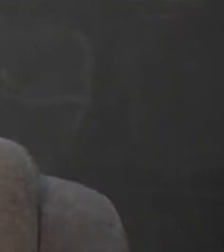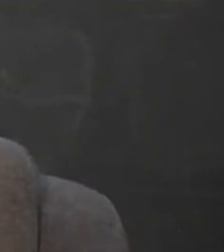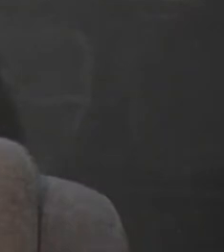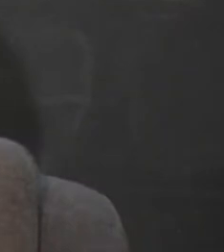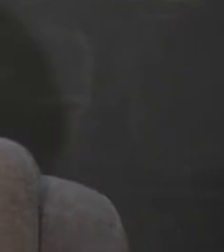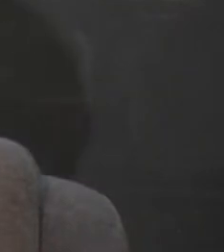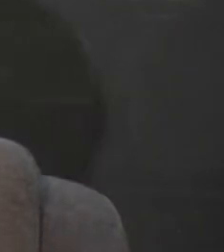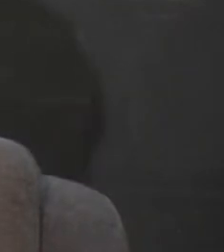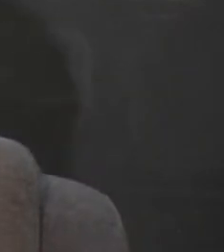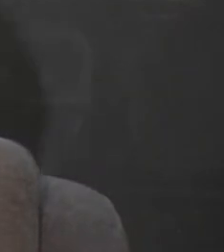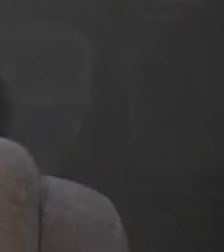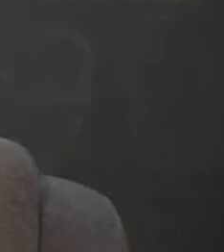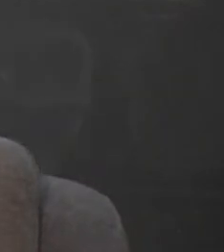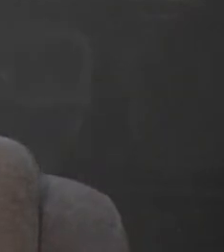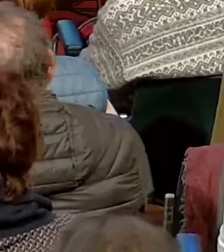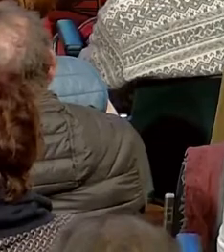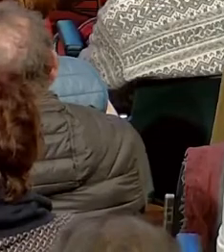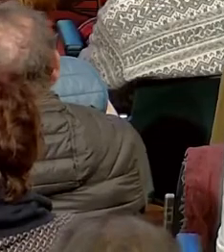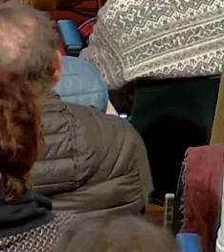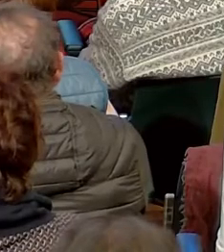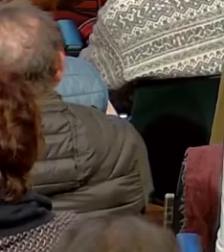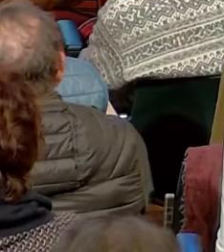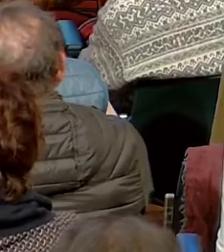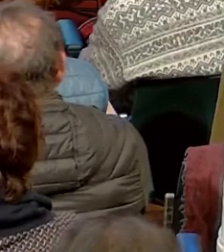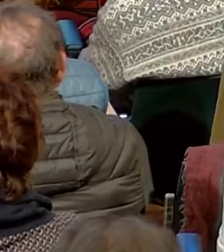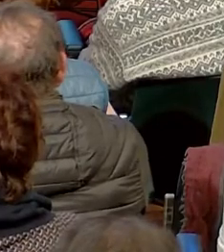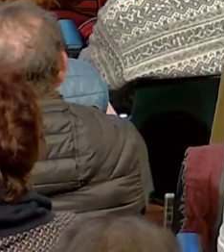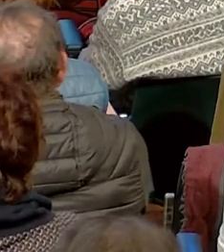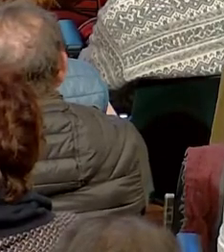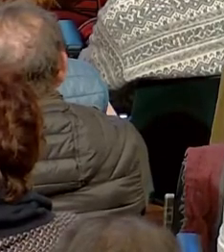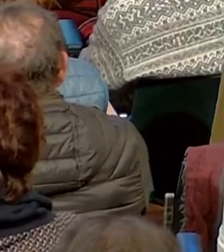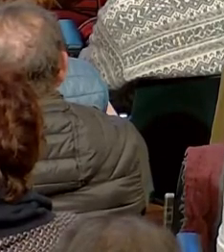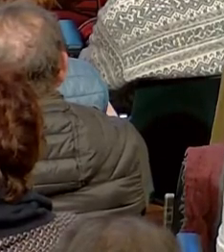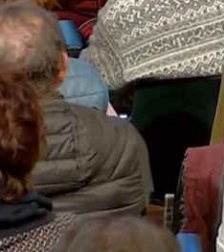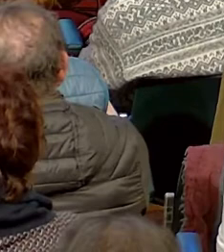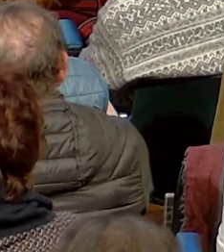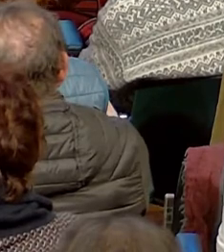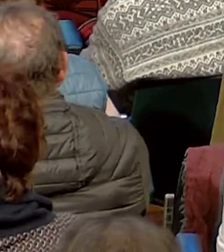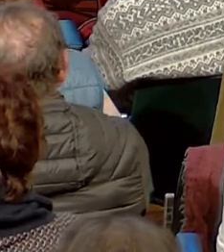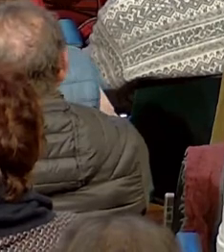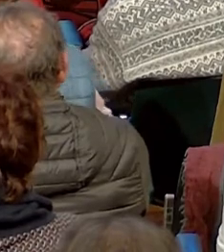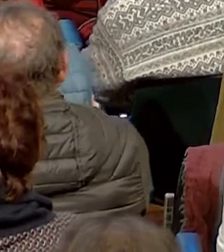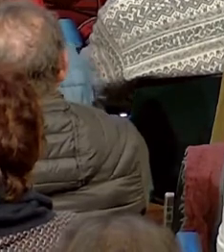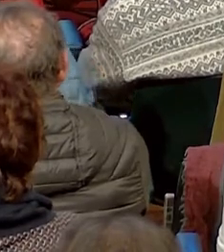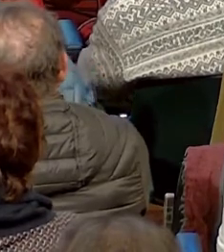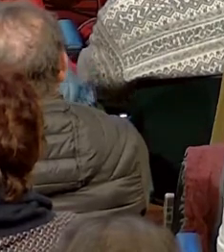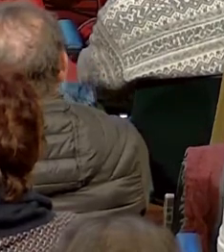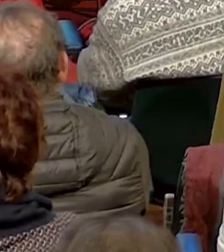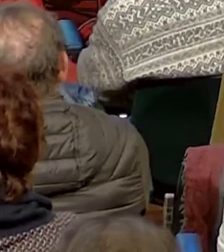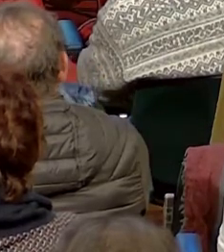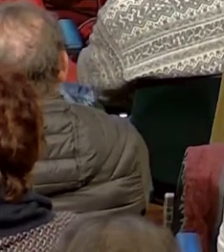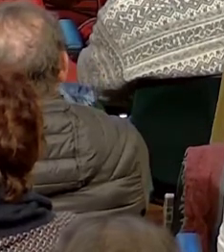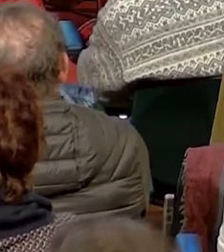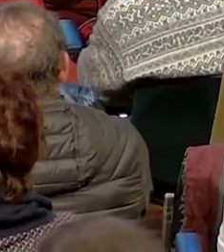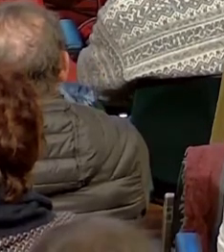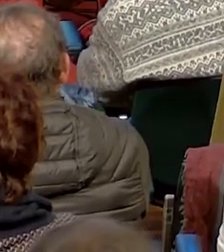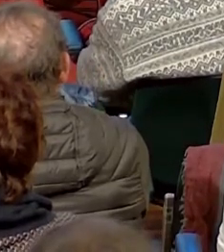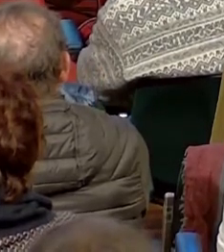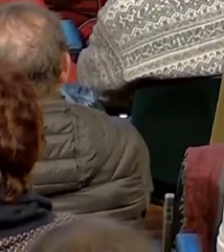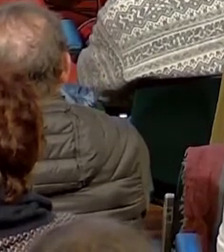pois que este clip, este pequeno vídeo, evidencia, non? Bueno, pois o